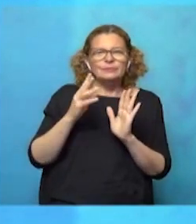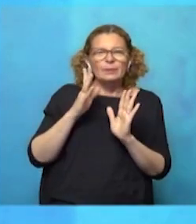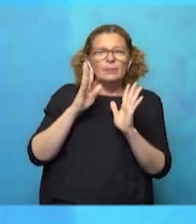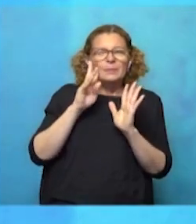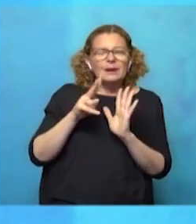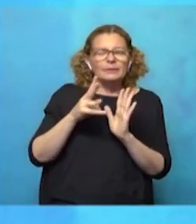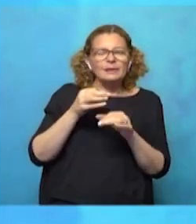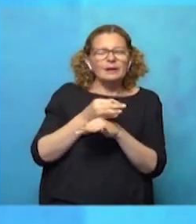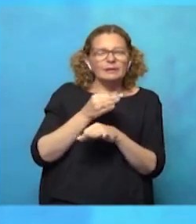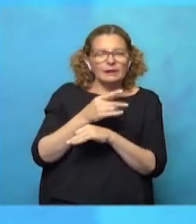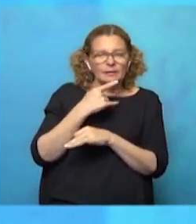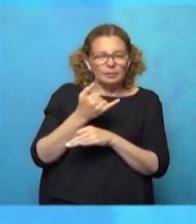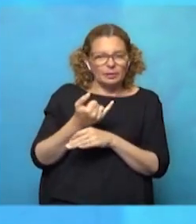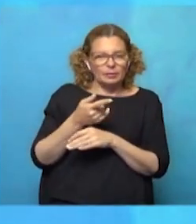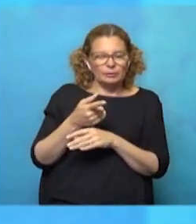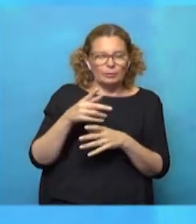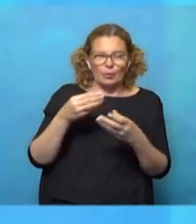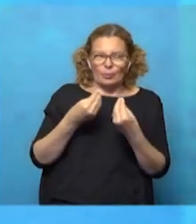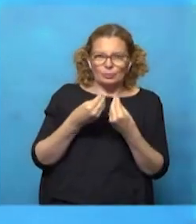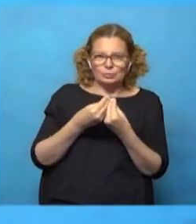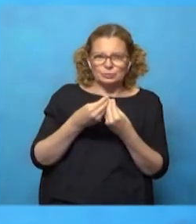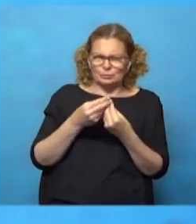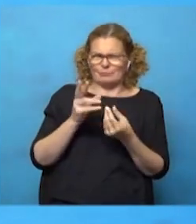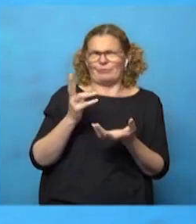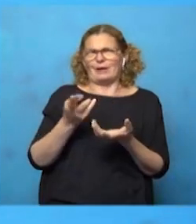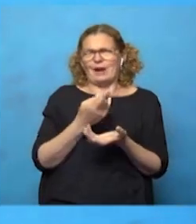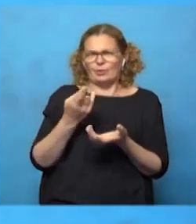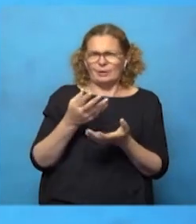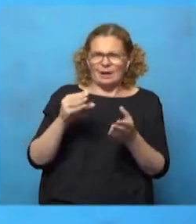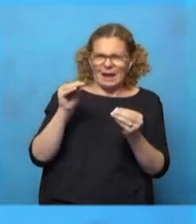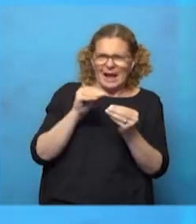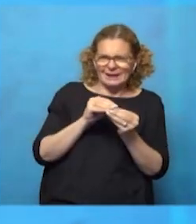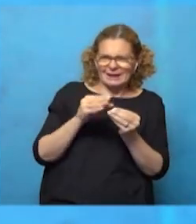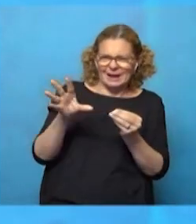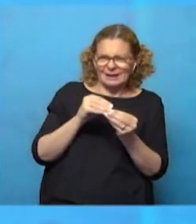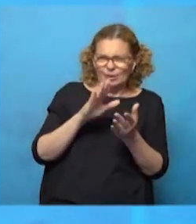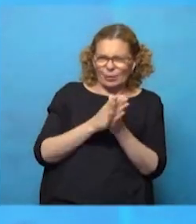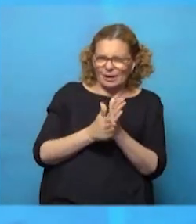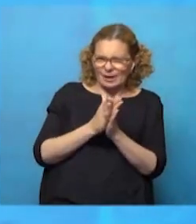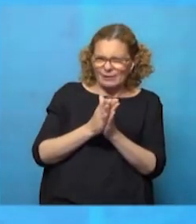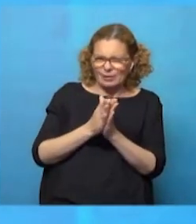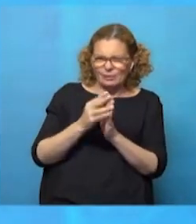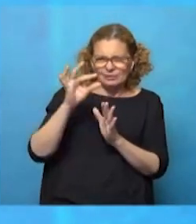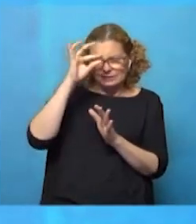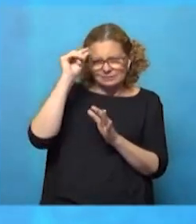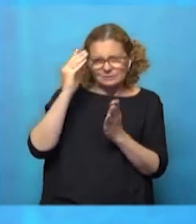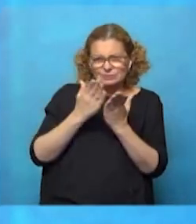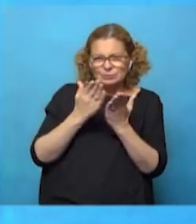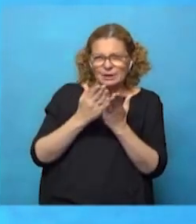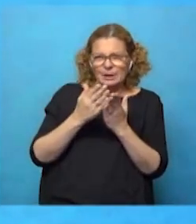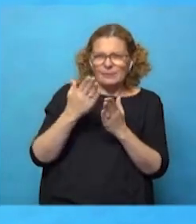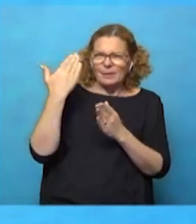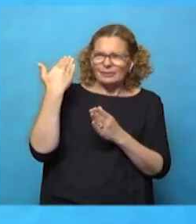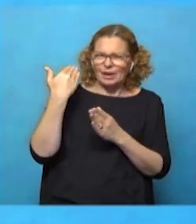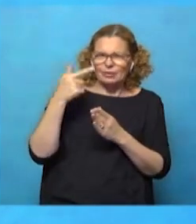vista académico no por ejemplo porque ha generado repercusión ruido que se agregue un texto del ex presidente Julio María sainetti para estudiar el pasado reciente